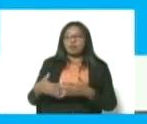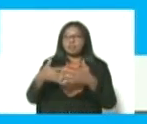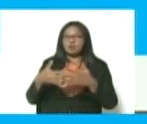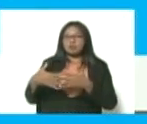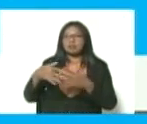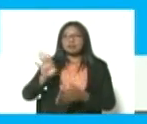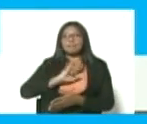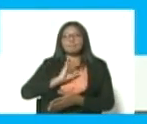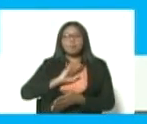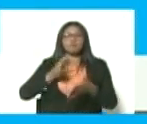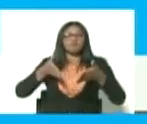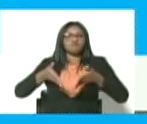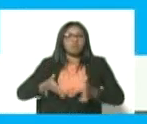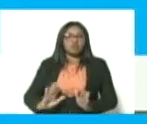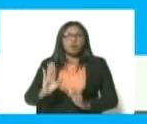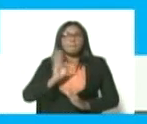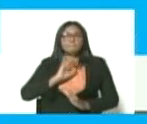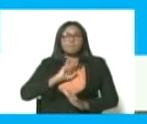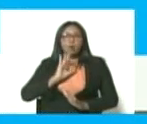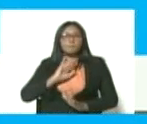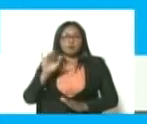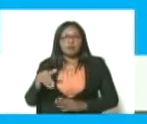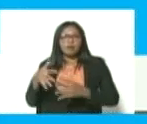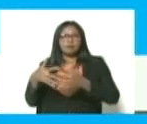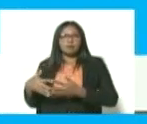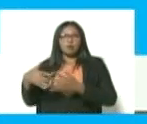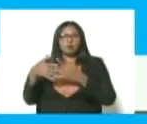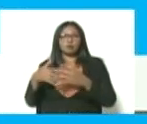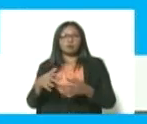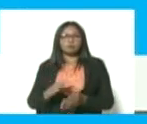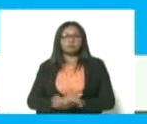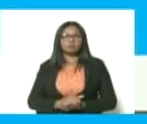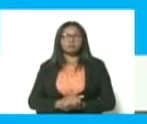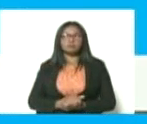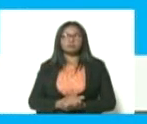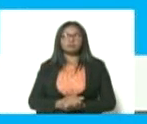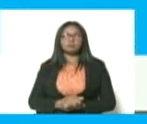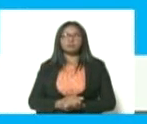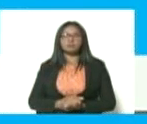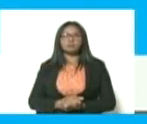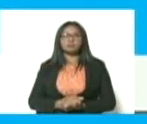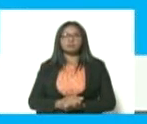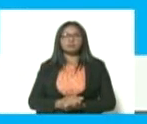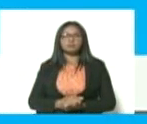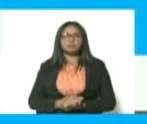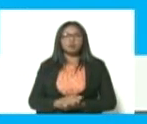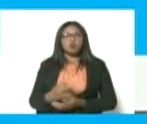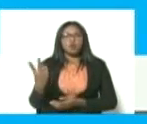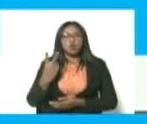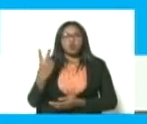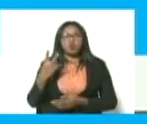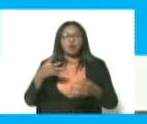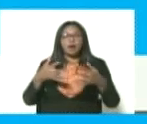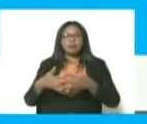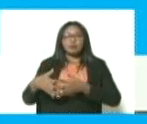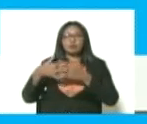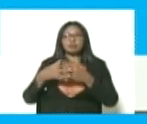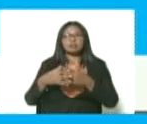estadounidenses, nacidos y criados en los Estados Unidos, son los dos estadounidenses Marines